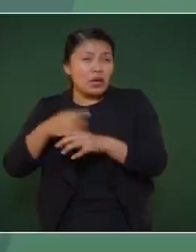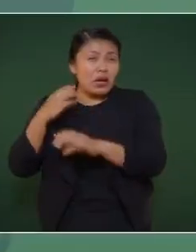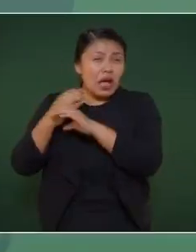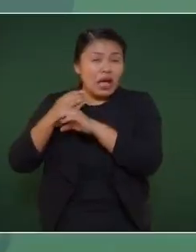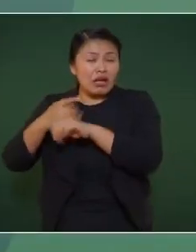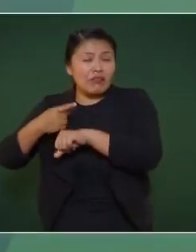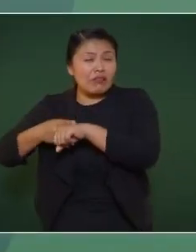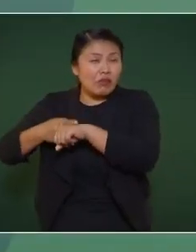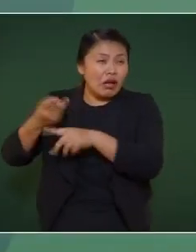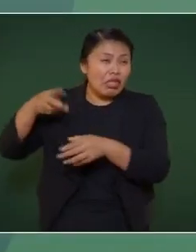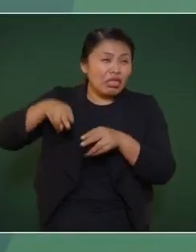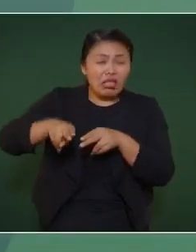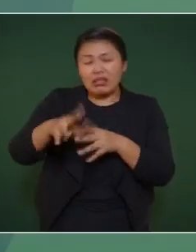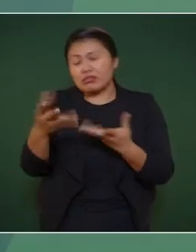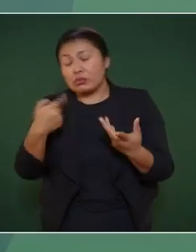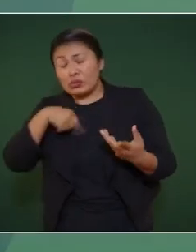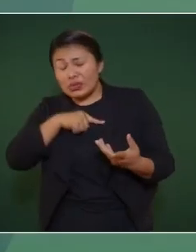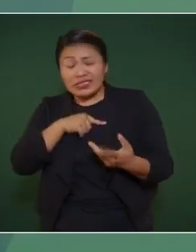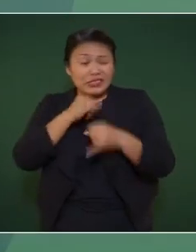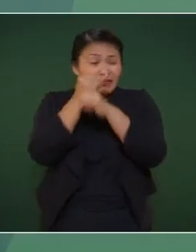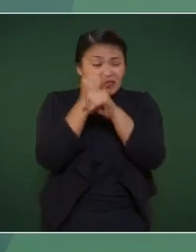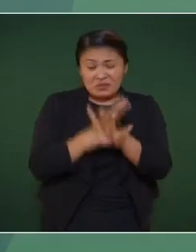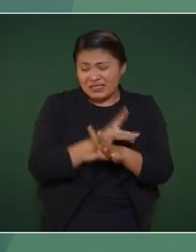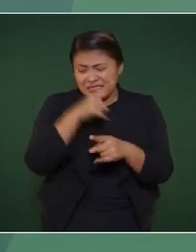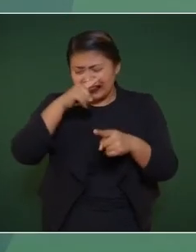y tener el informe diario